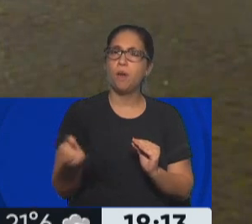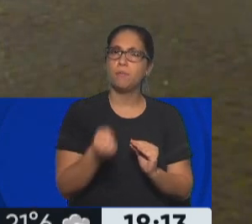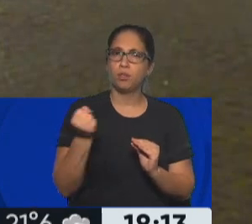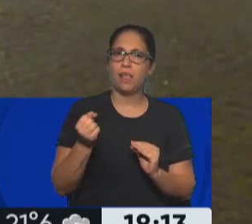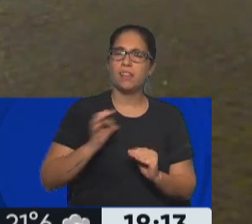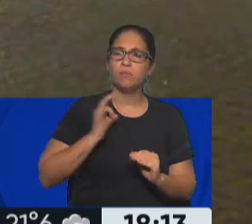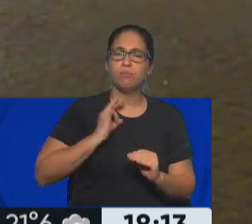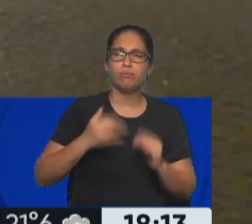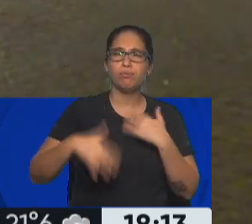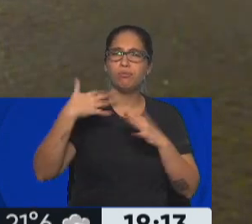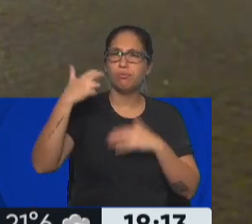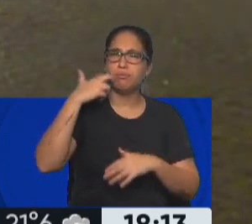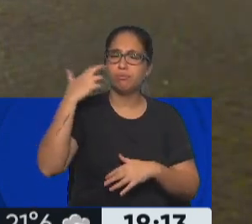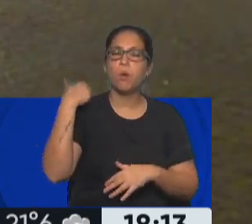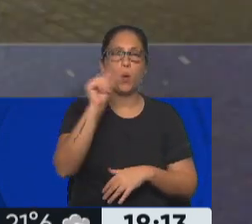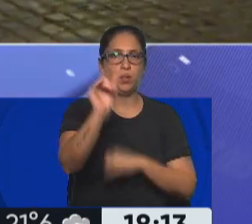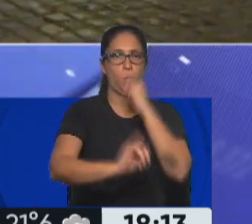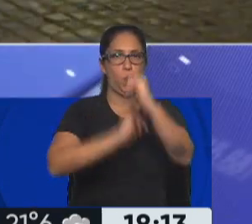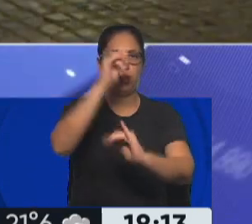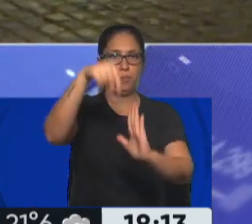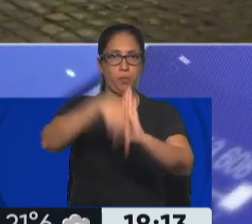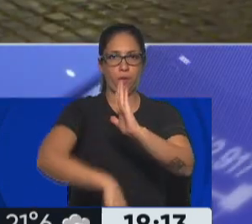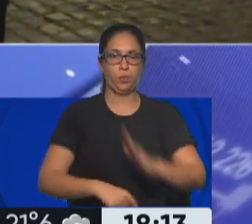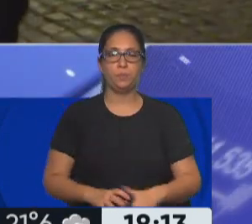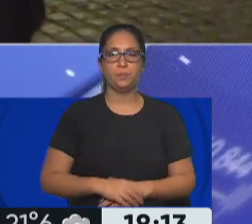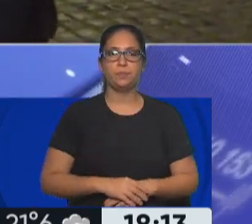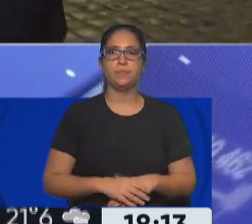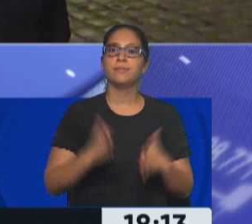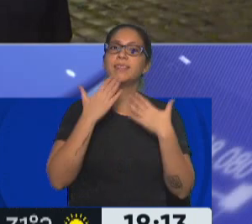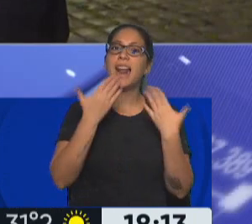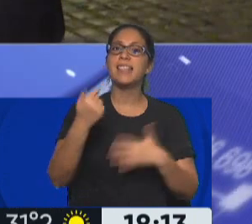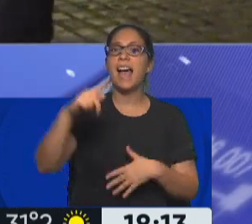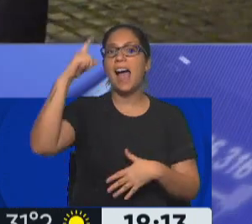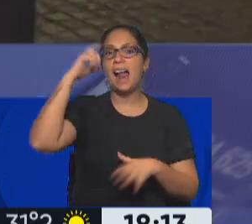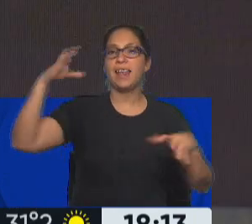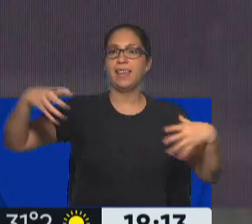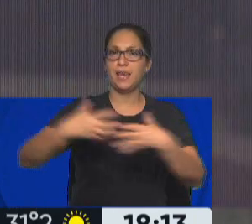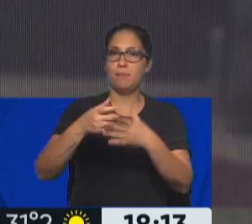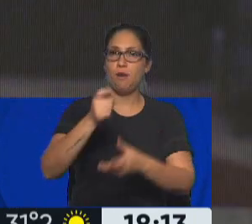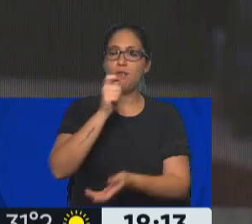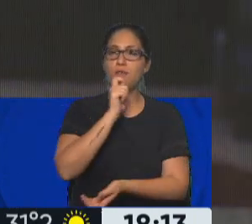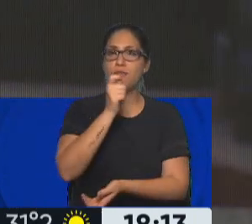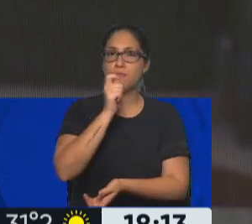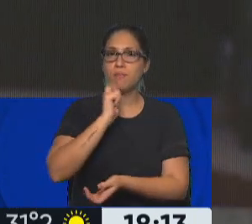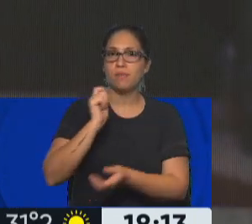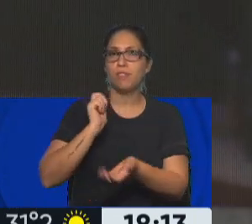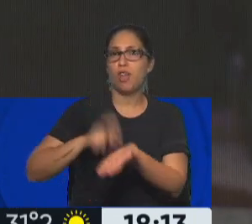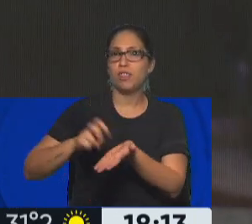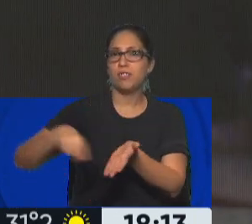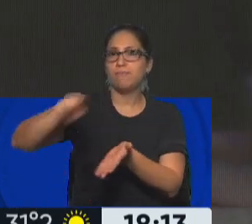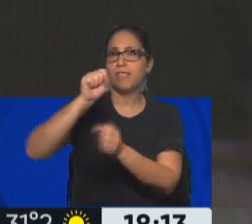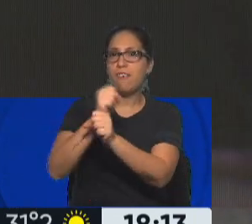milenario, te diría. En un ratito nada más te lo cuento. Bien, Alejandro Puertas, el equipo del noticiero allí trabajando en vivo en Roma, en Italia,